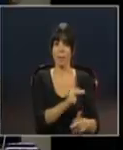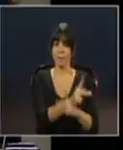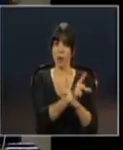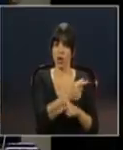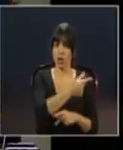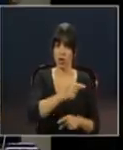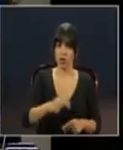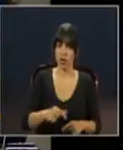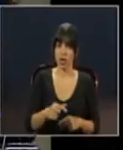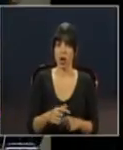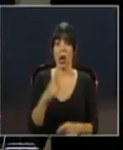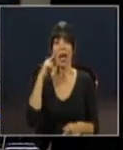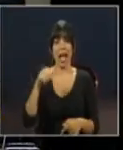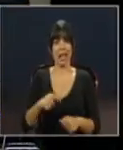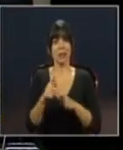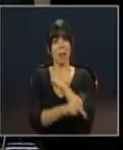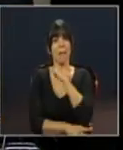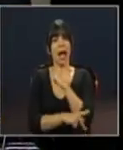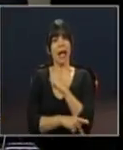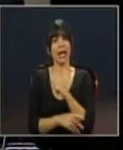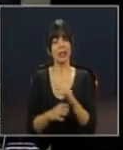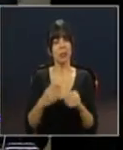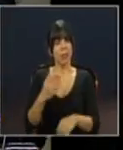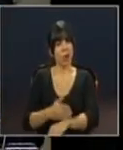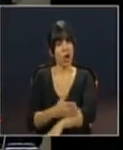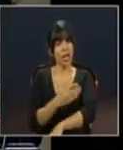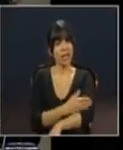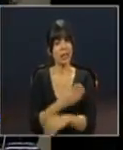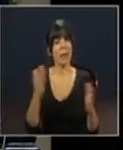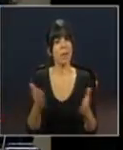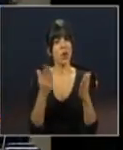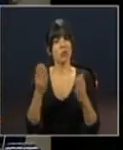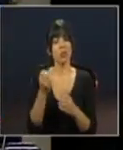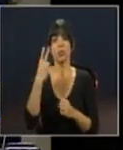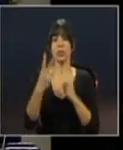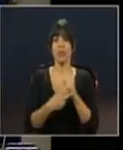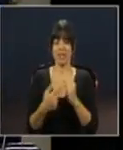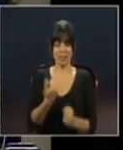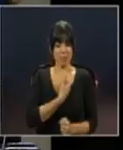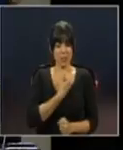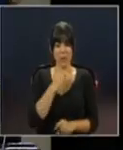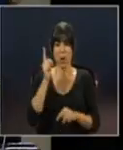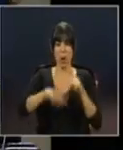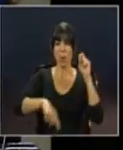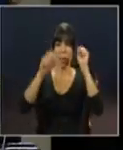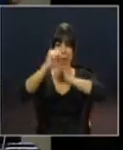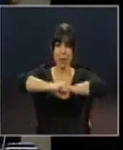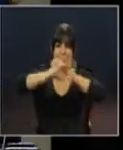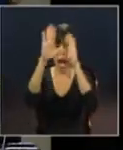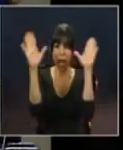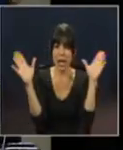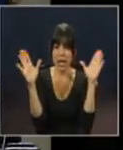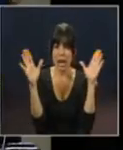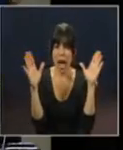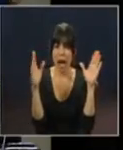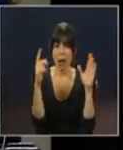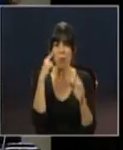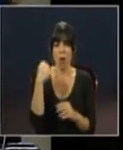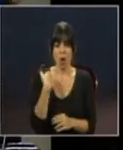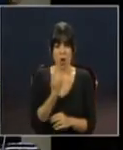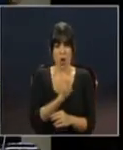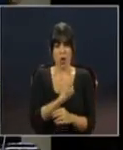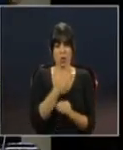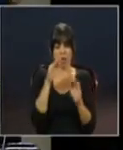visión de país progresista y próspero que muchas veces no somos capaces de imaginar, atrapados como estamos